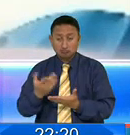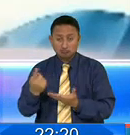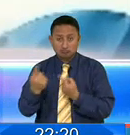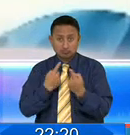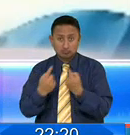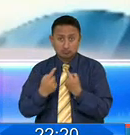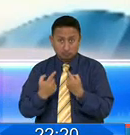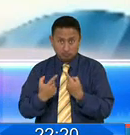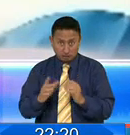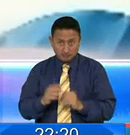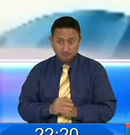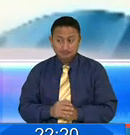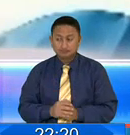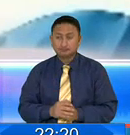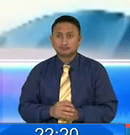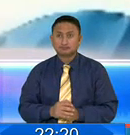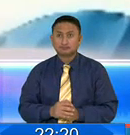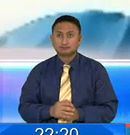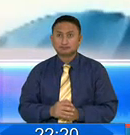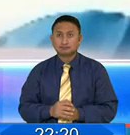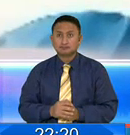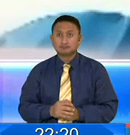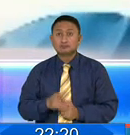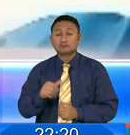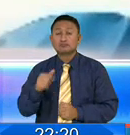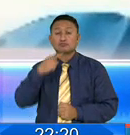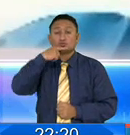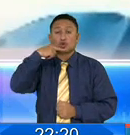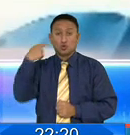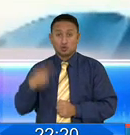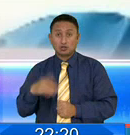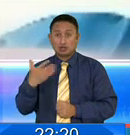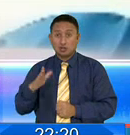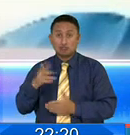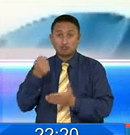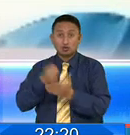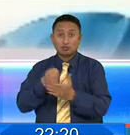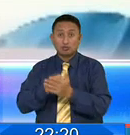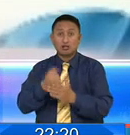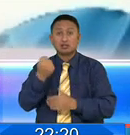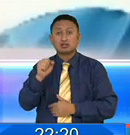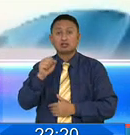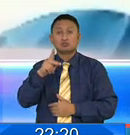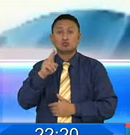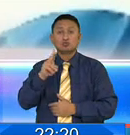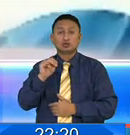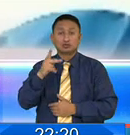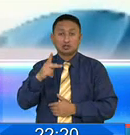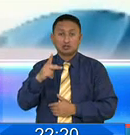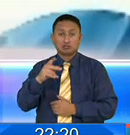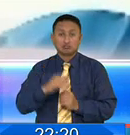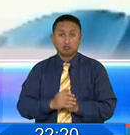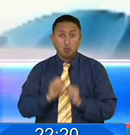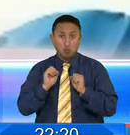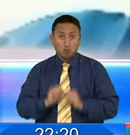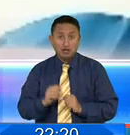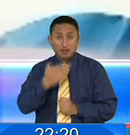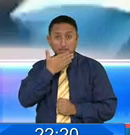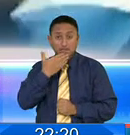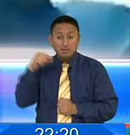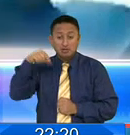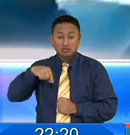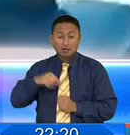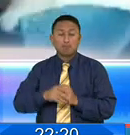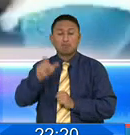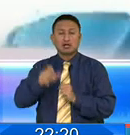al negociar con Rusia para las vacunas Sputnik, si podemos mejorar el número de